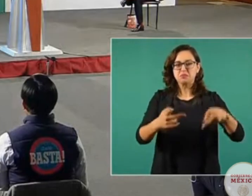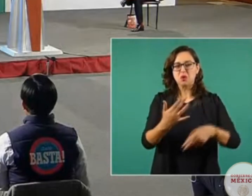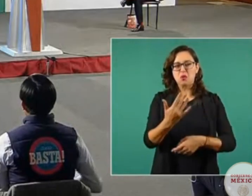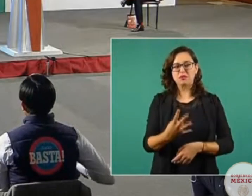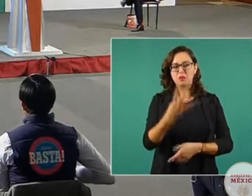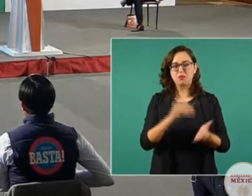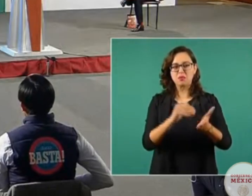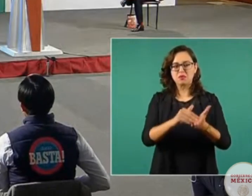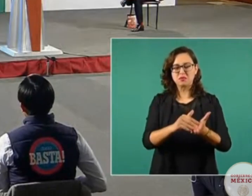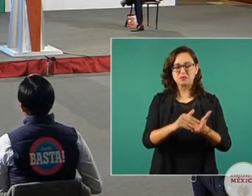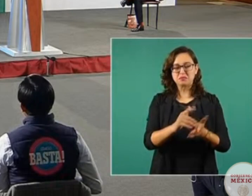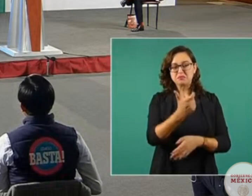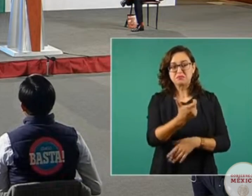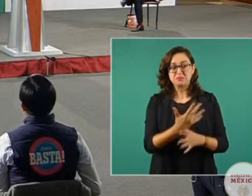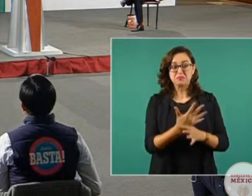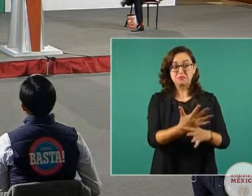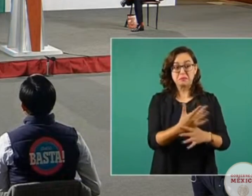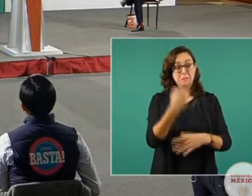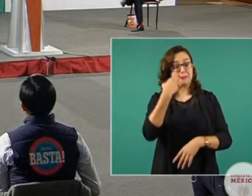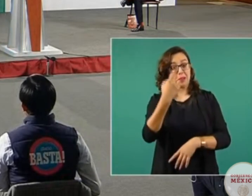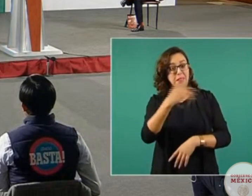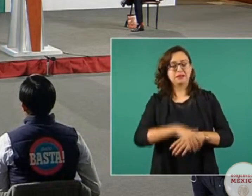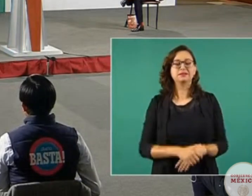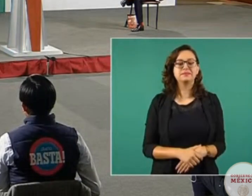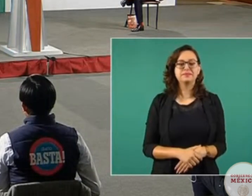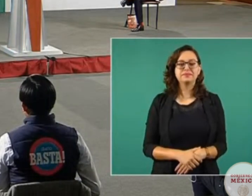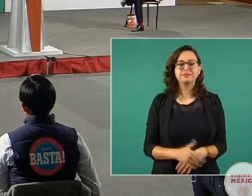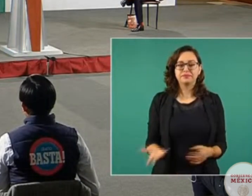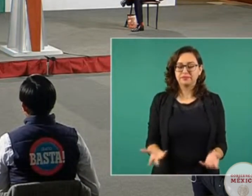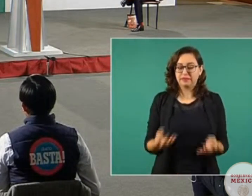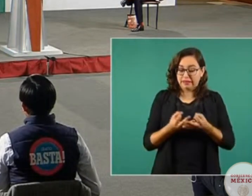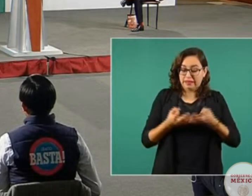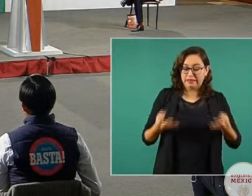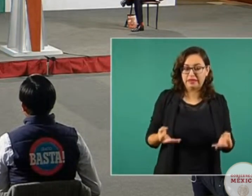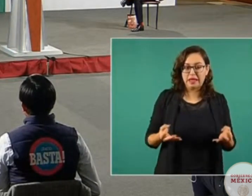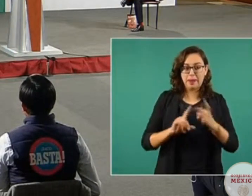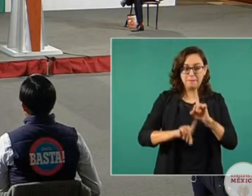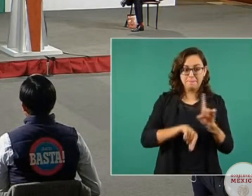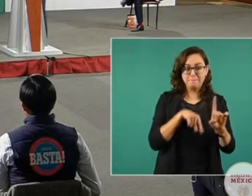Y esto es sobre su propia explicación. Música, maestro. Por un lado, el terreno más